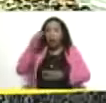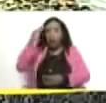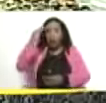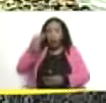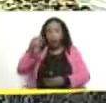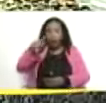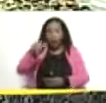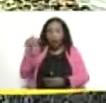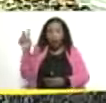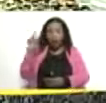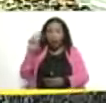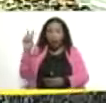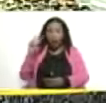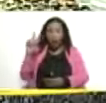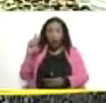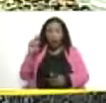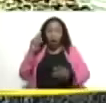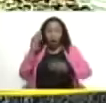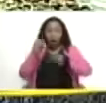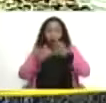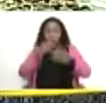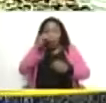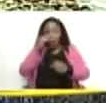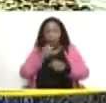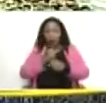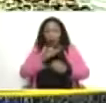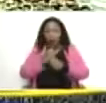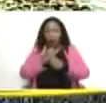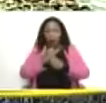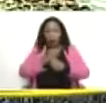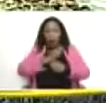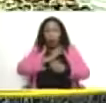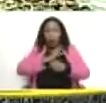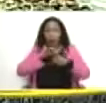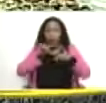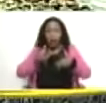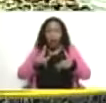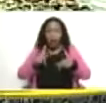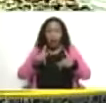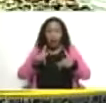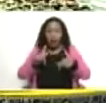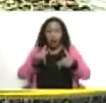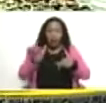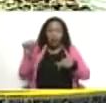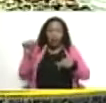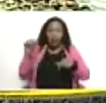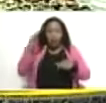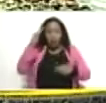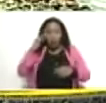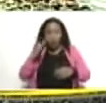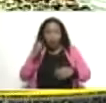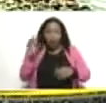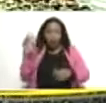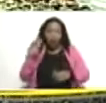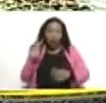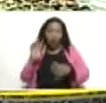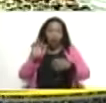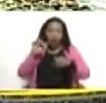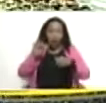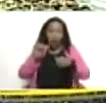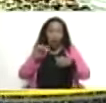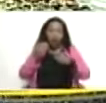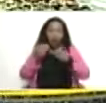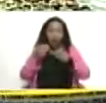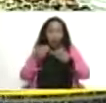de nuestro concepto operacional, de la unión en el combate, en el